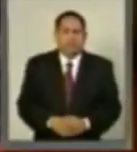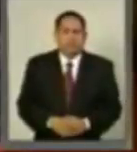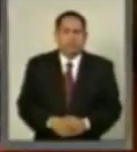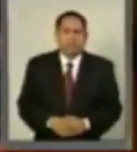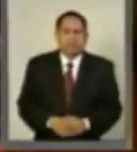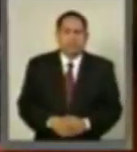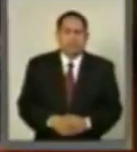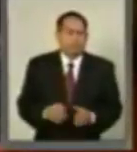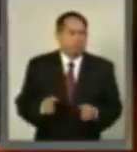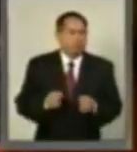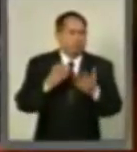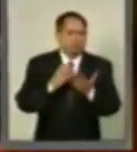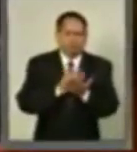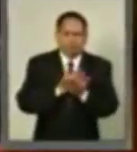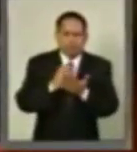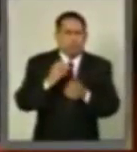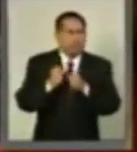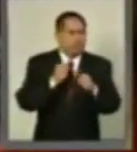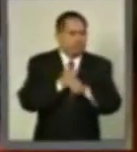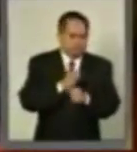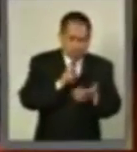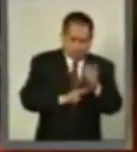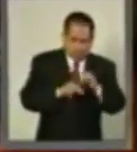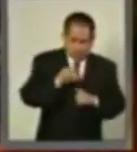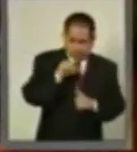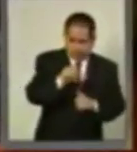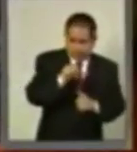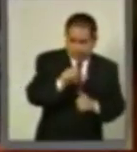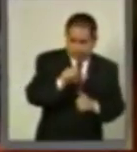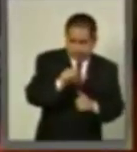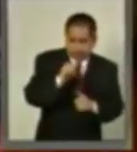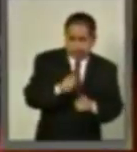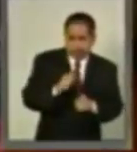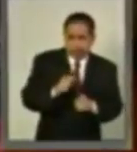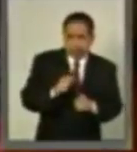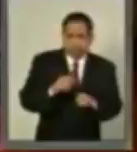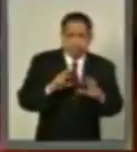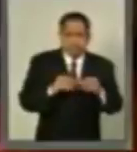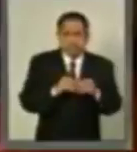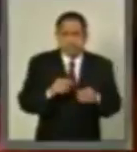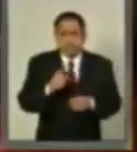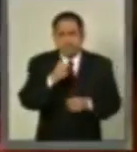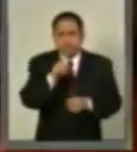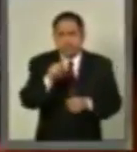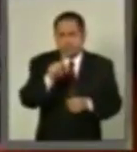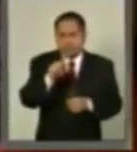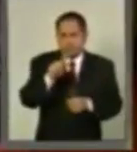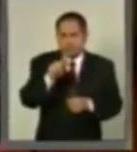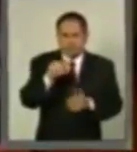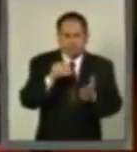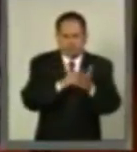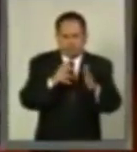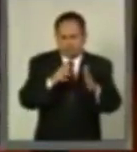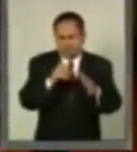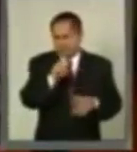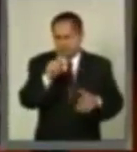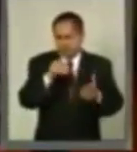La cifra del 2016 fue de más de 170 mil